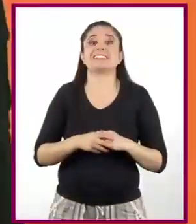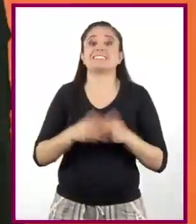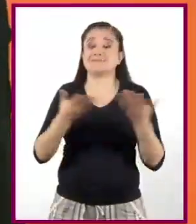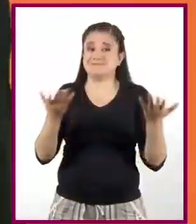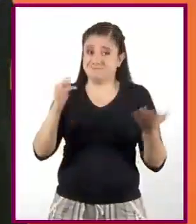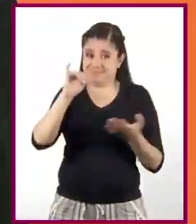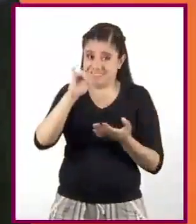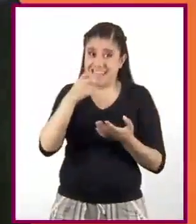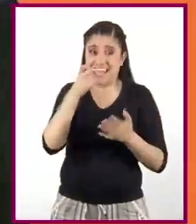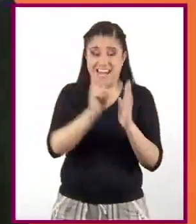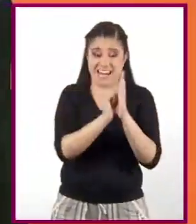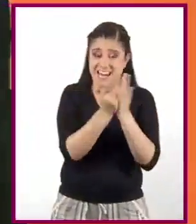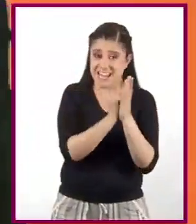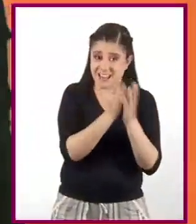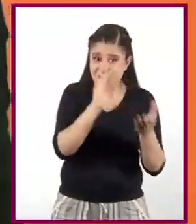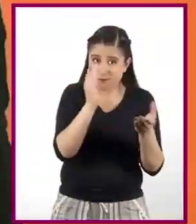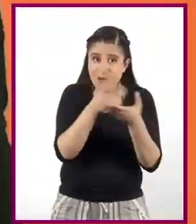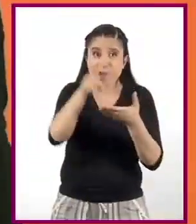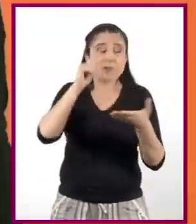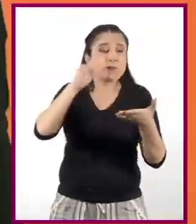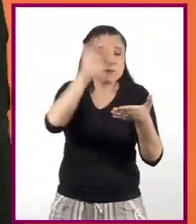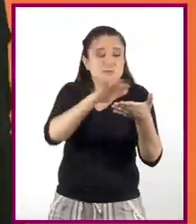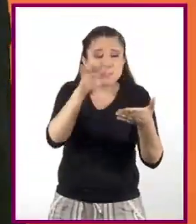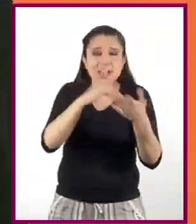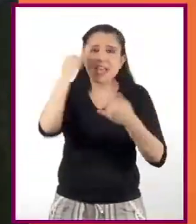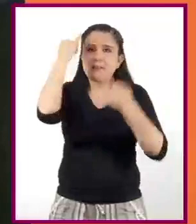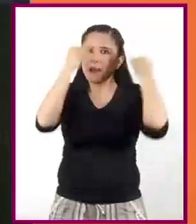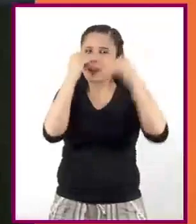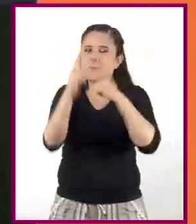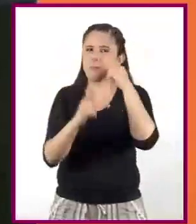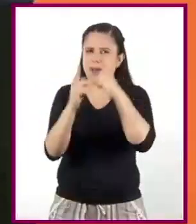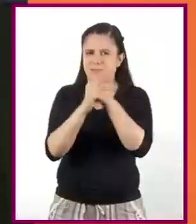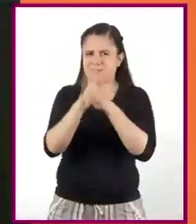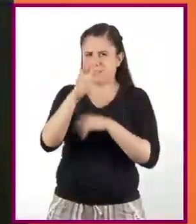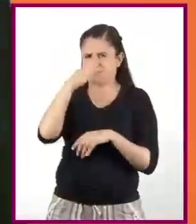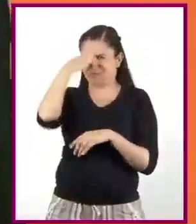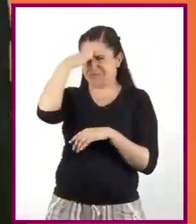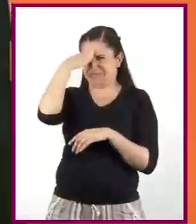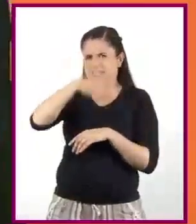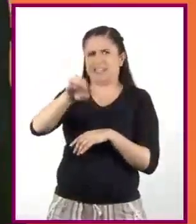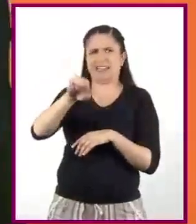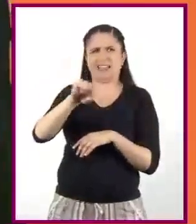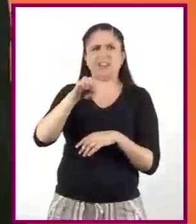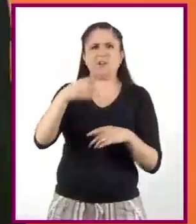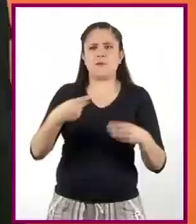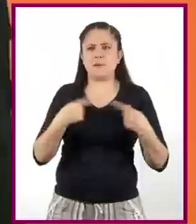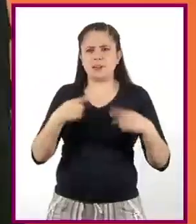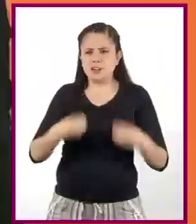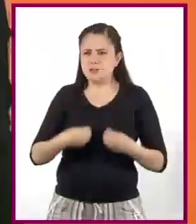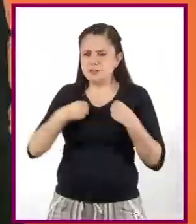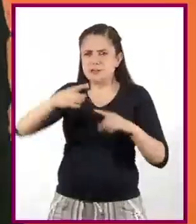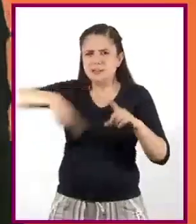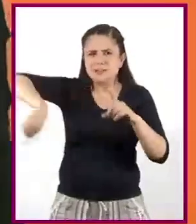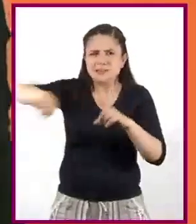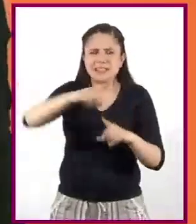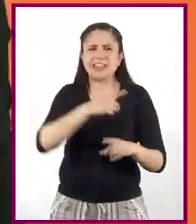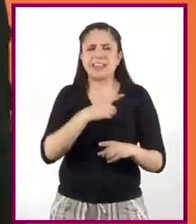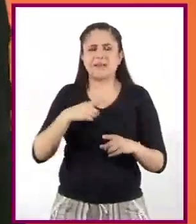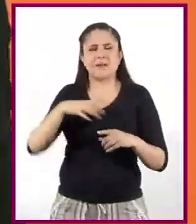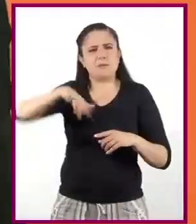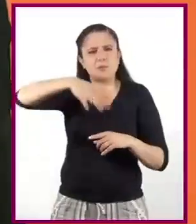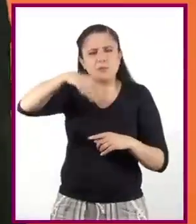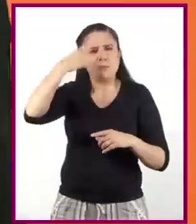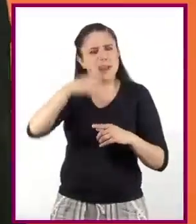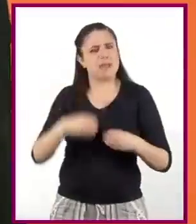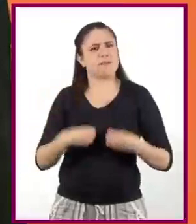Sí, este libro los llevará a imaginarse un país extrañísimo en el que sus habitantes tratan de vivir